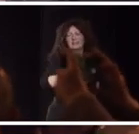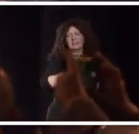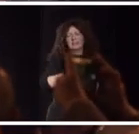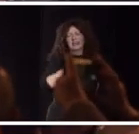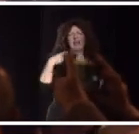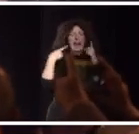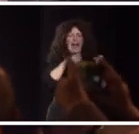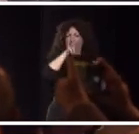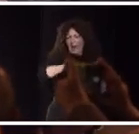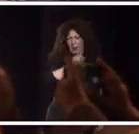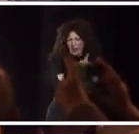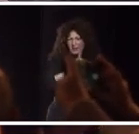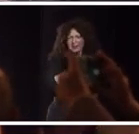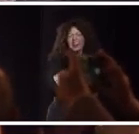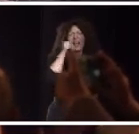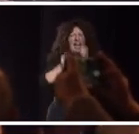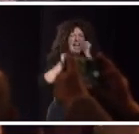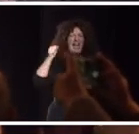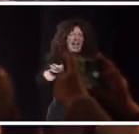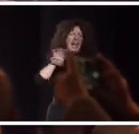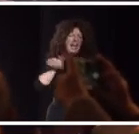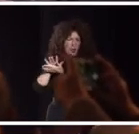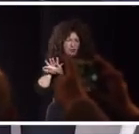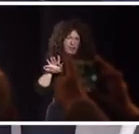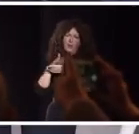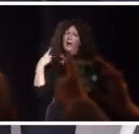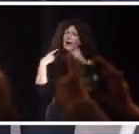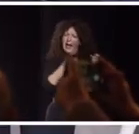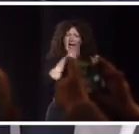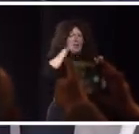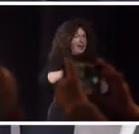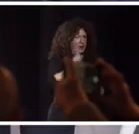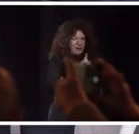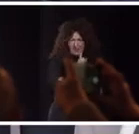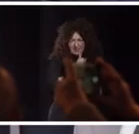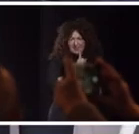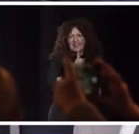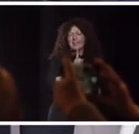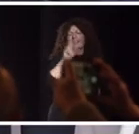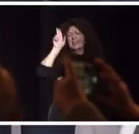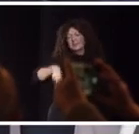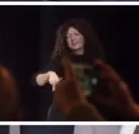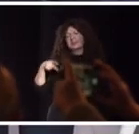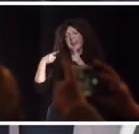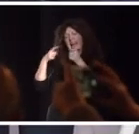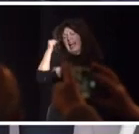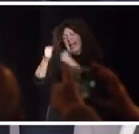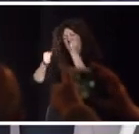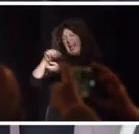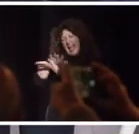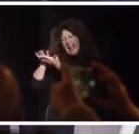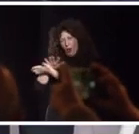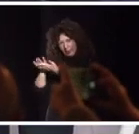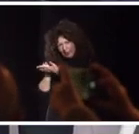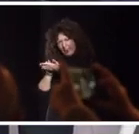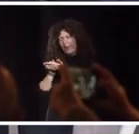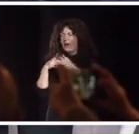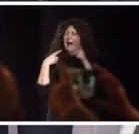No es una guerra, es un genocidio. No es una guerra, es un genocidio.